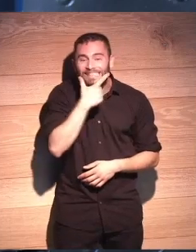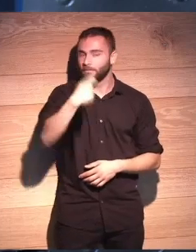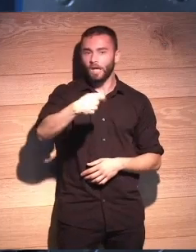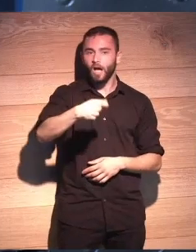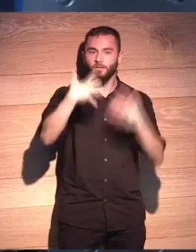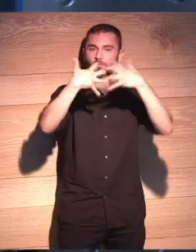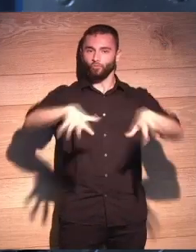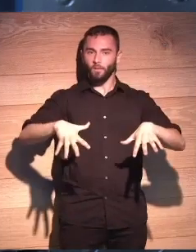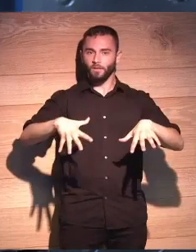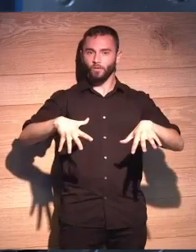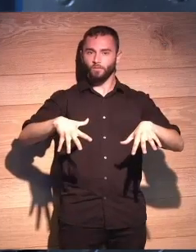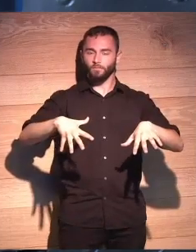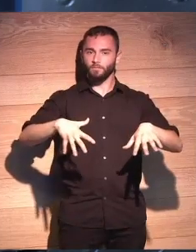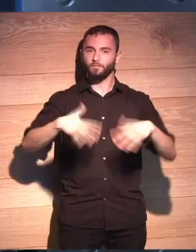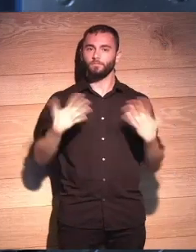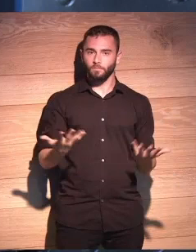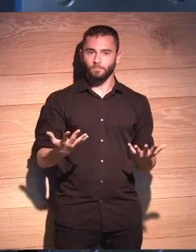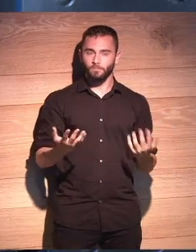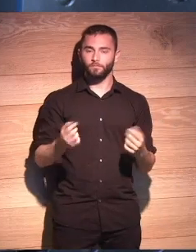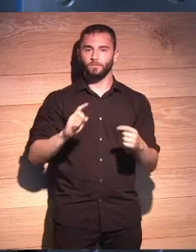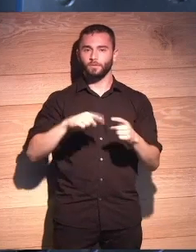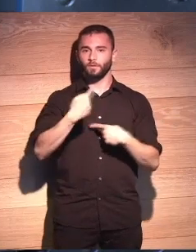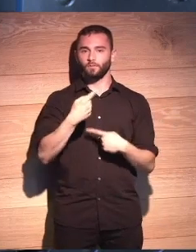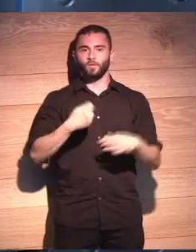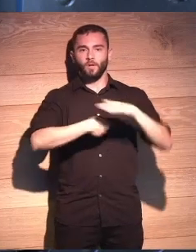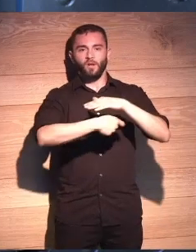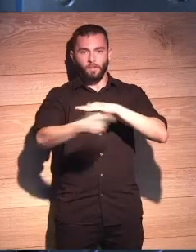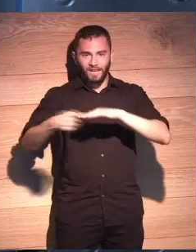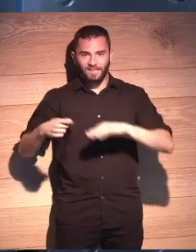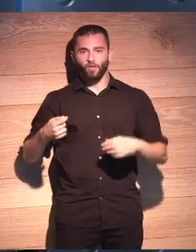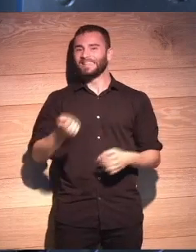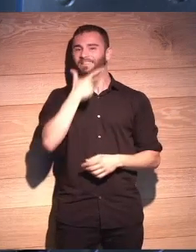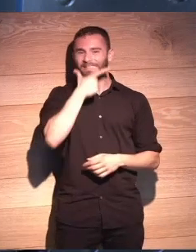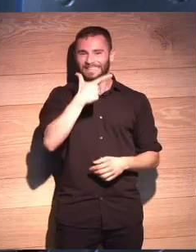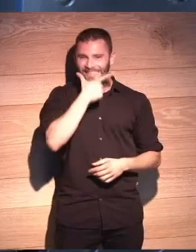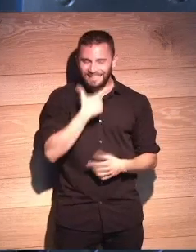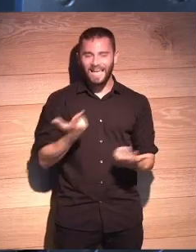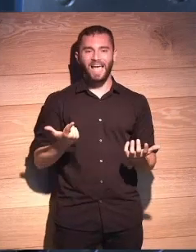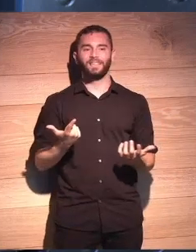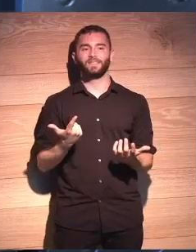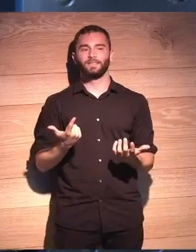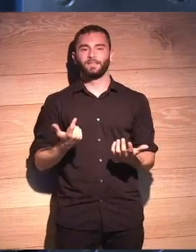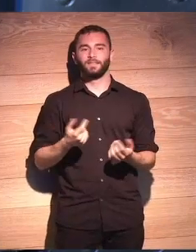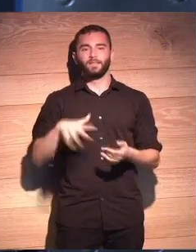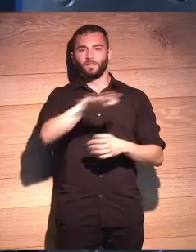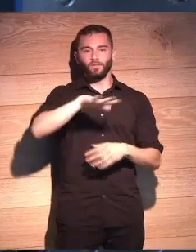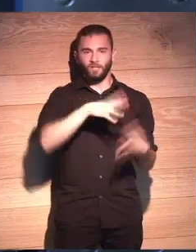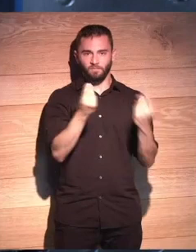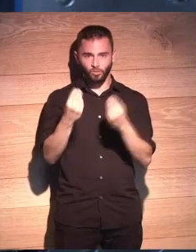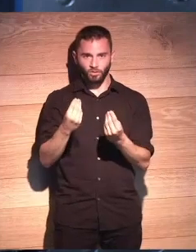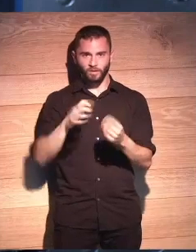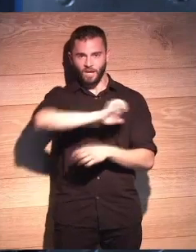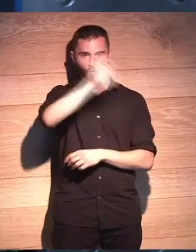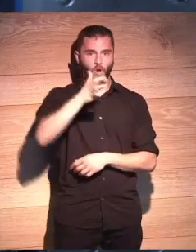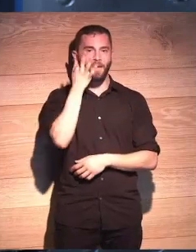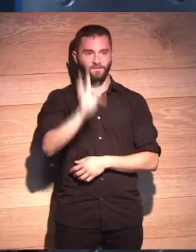pagas la comida. Y luego, por supuesto, ya tenemos repartidores de pizzas, esto está en muchísimos sitios en Europa, en Francia,